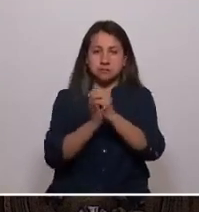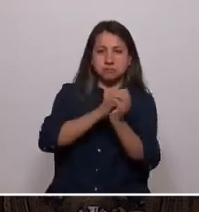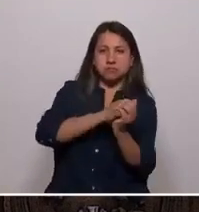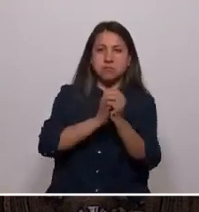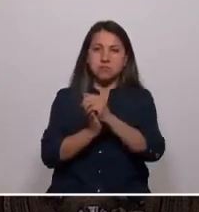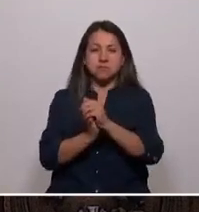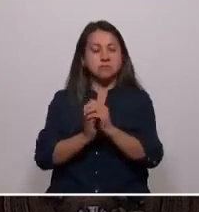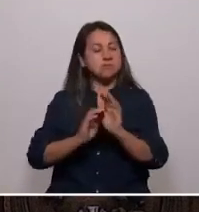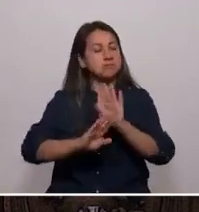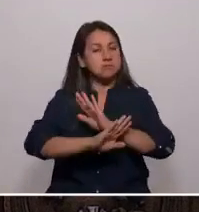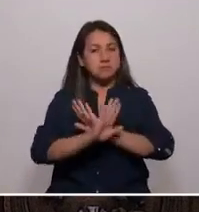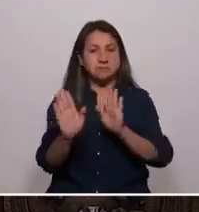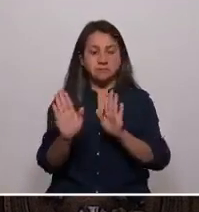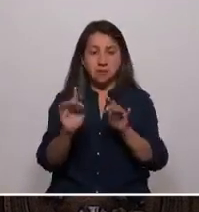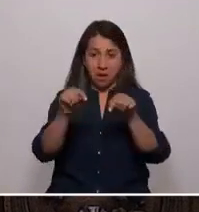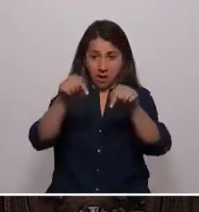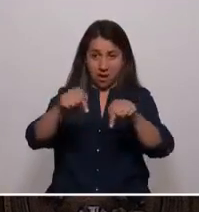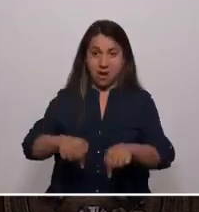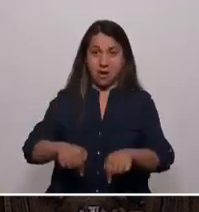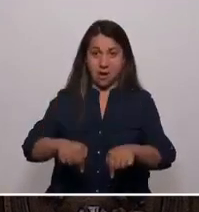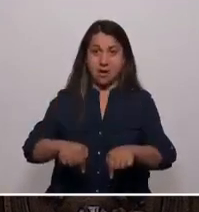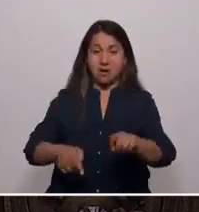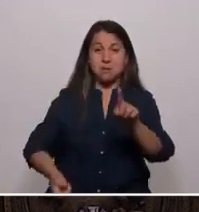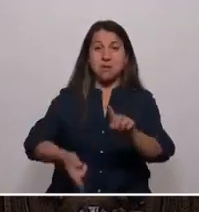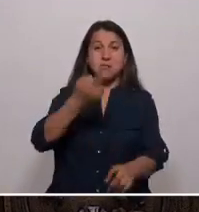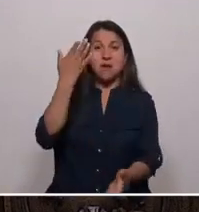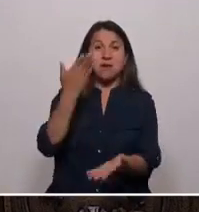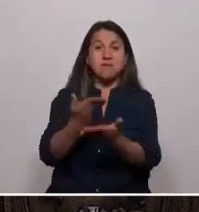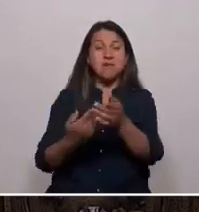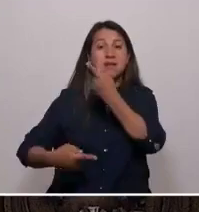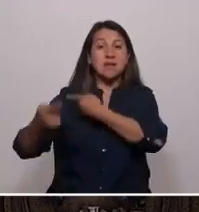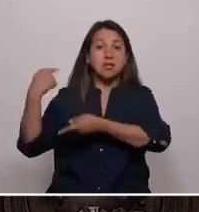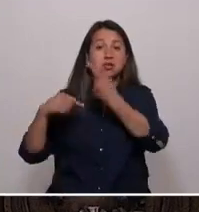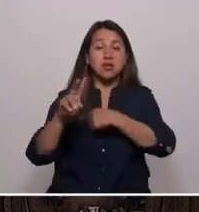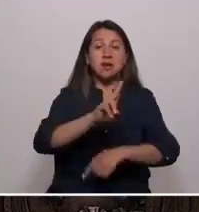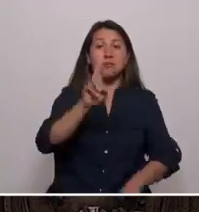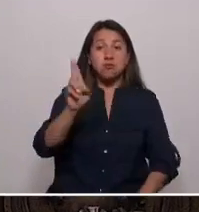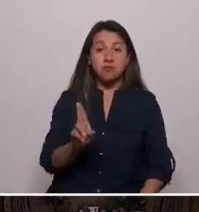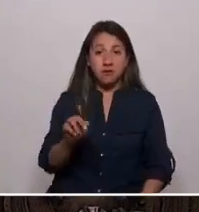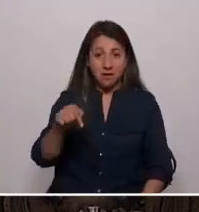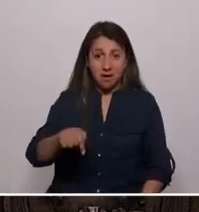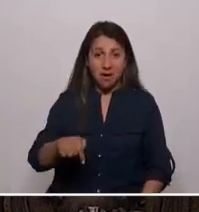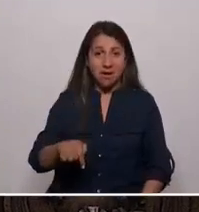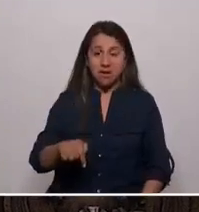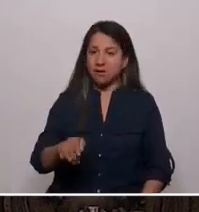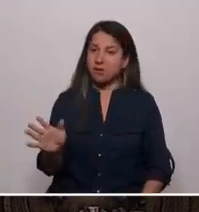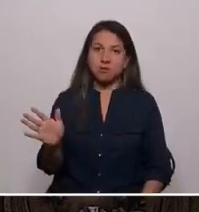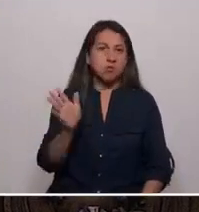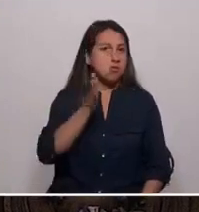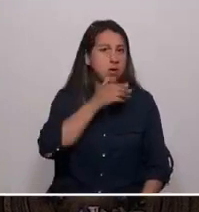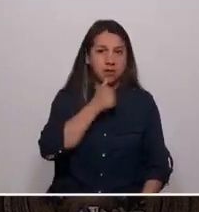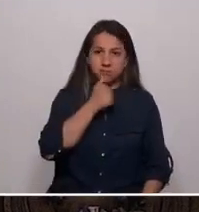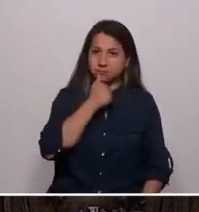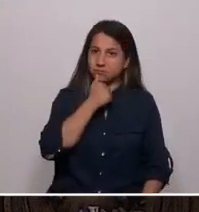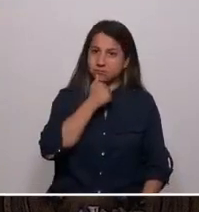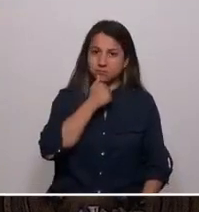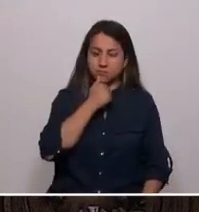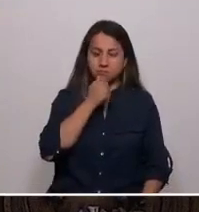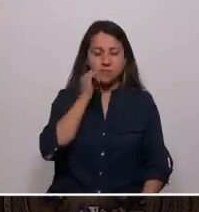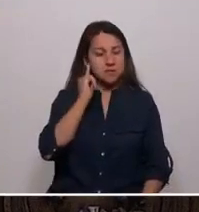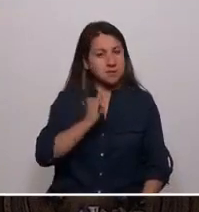hoy, aquí y por primera vez en nuestra historia republicana, no está presente, pero